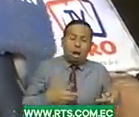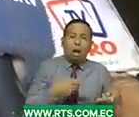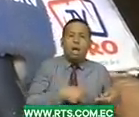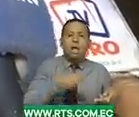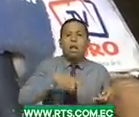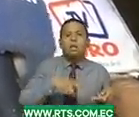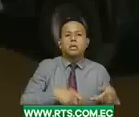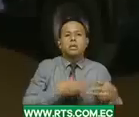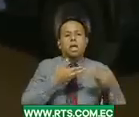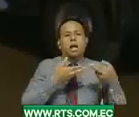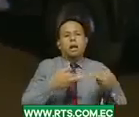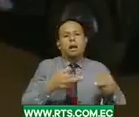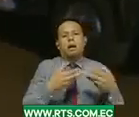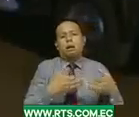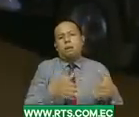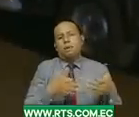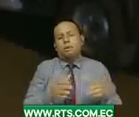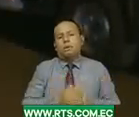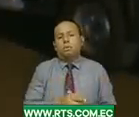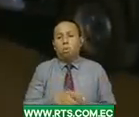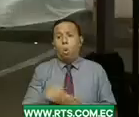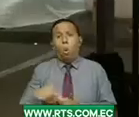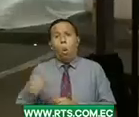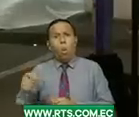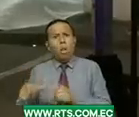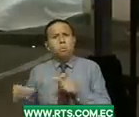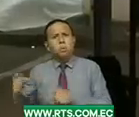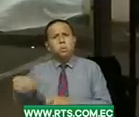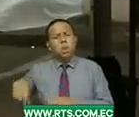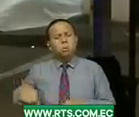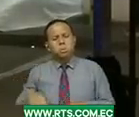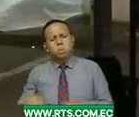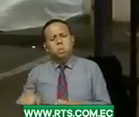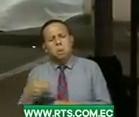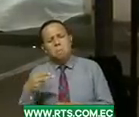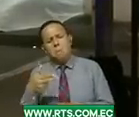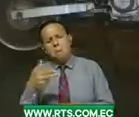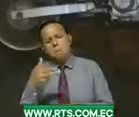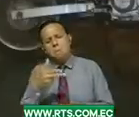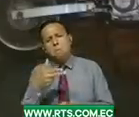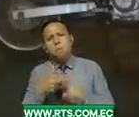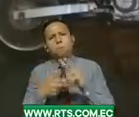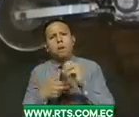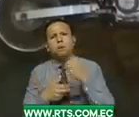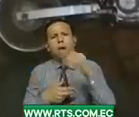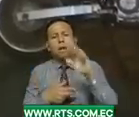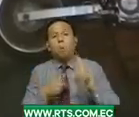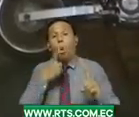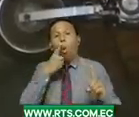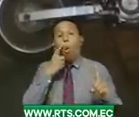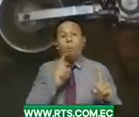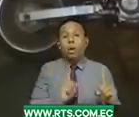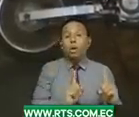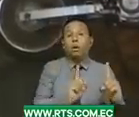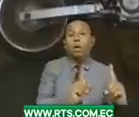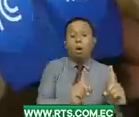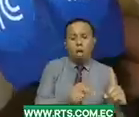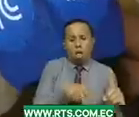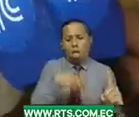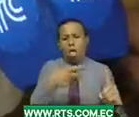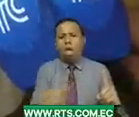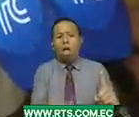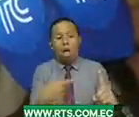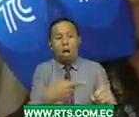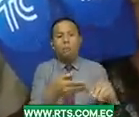rehabilitación. Durante el ataque, sicarios le descargaron más de 20 disparos. Un hombre que la acompañaba resultó herido.